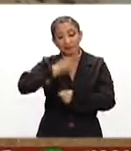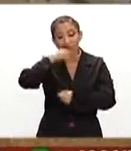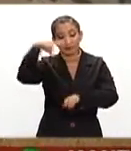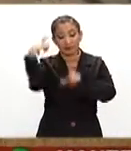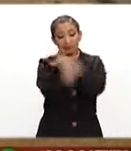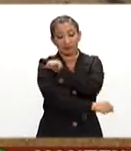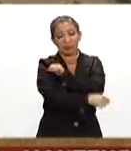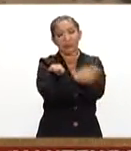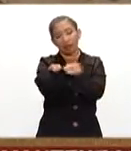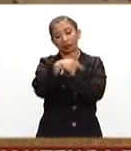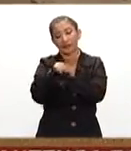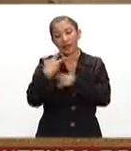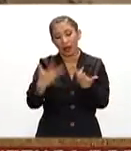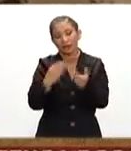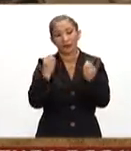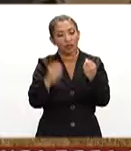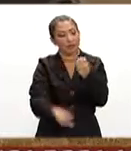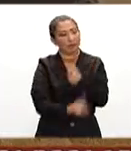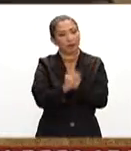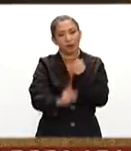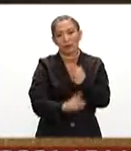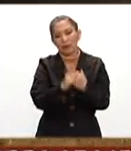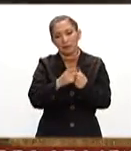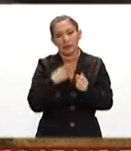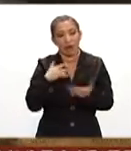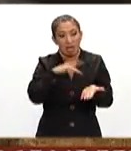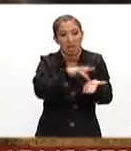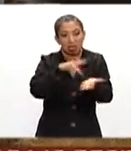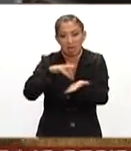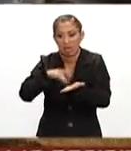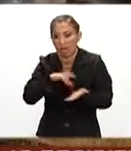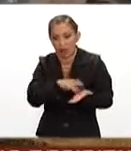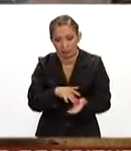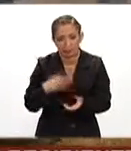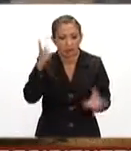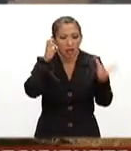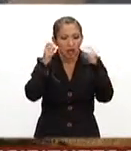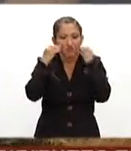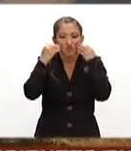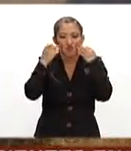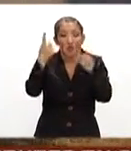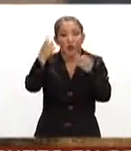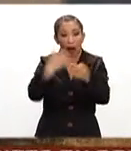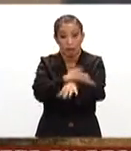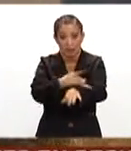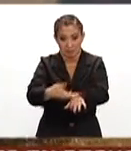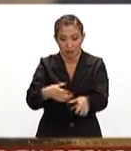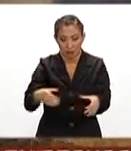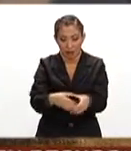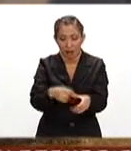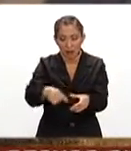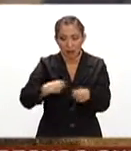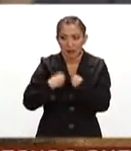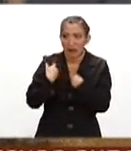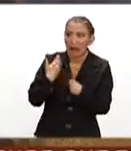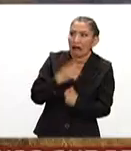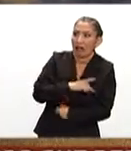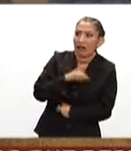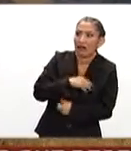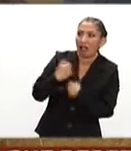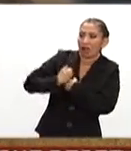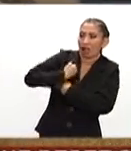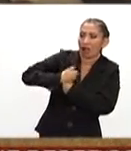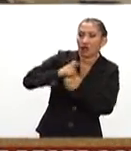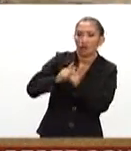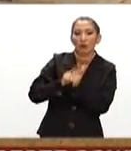huir, lo que provocaría una grave crisis humanitaria. Escuchemos el testimonio de una familia que vivió bajo el yugo